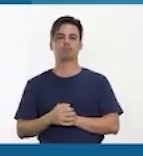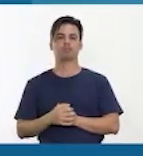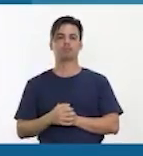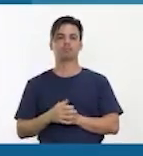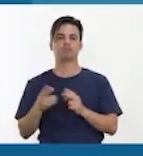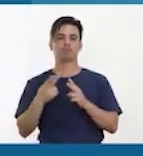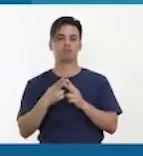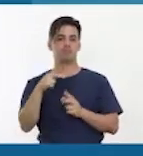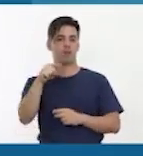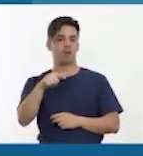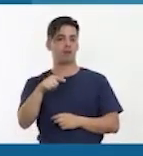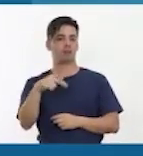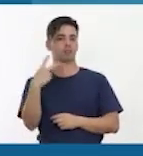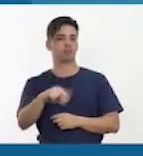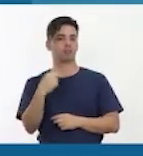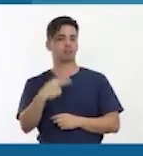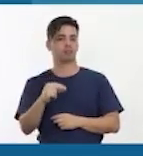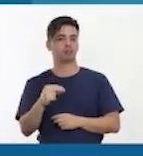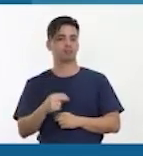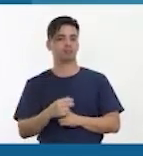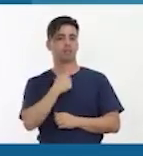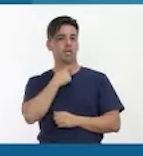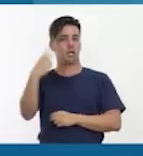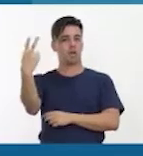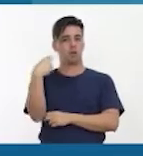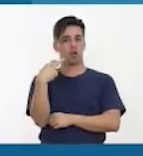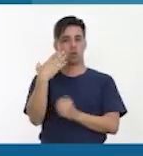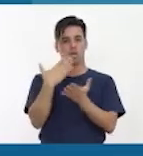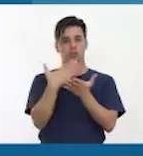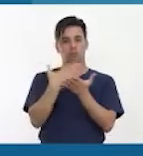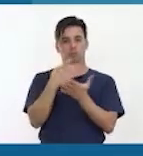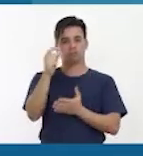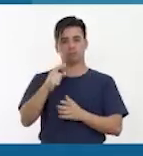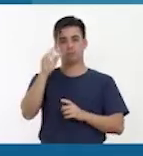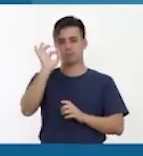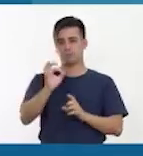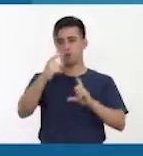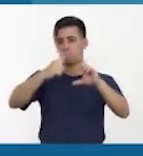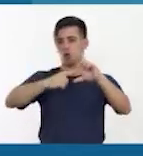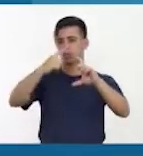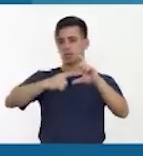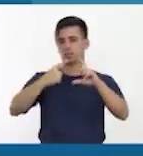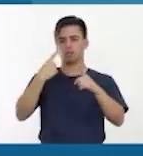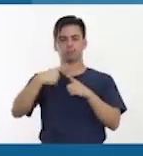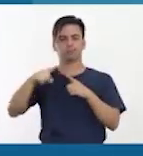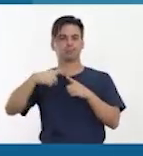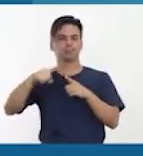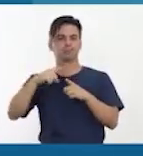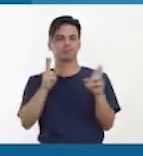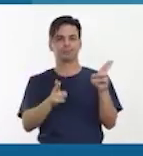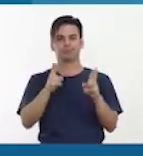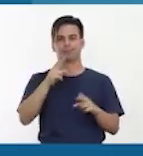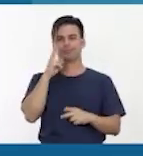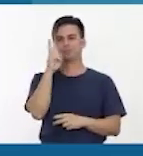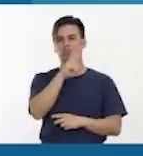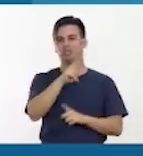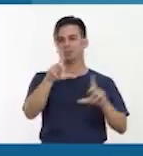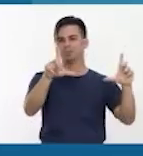ejercitarse y autoevaluarse en estos contenidos, les sugerimos las siguientes actividades que aparecen en pantalla: